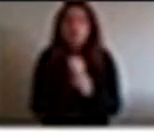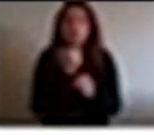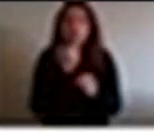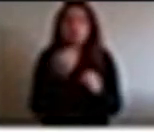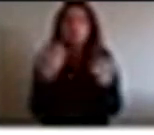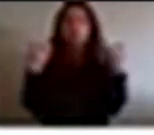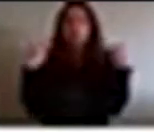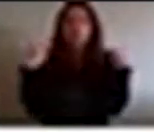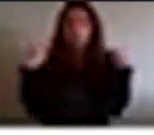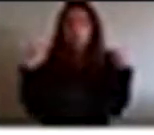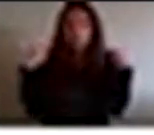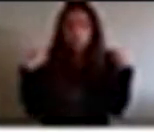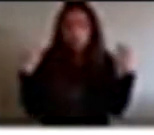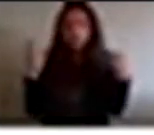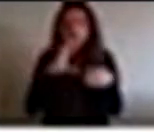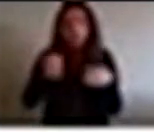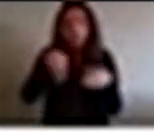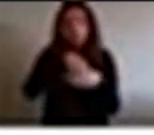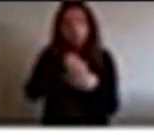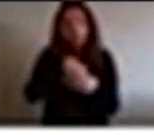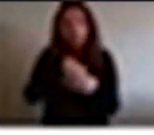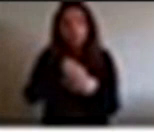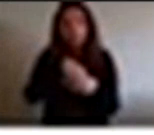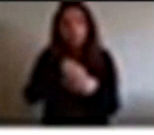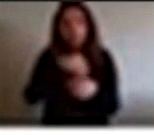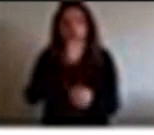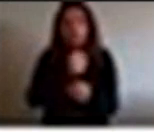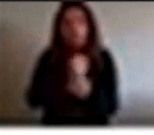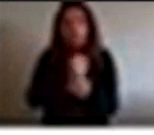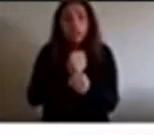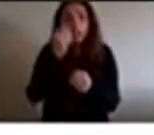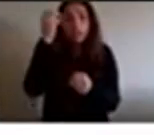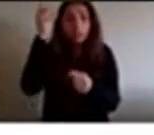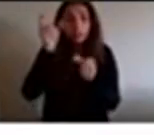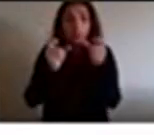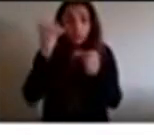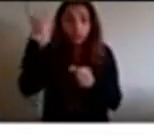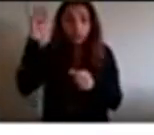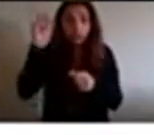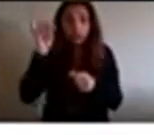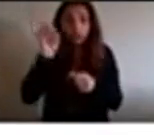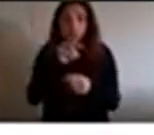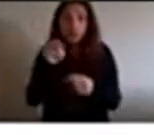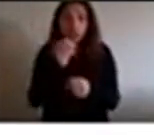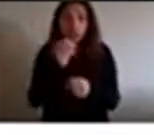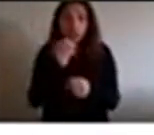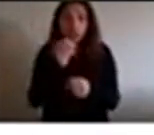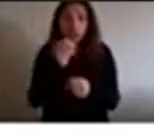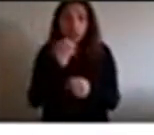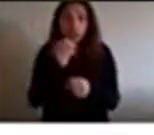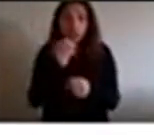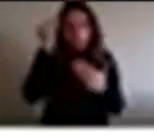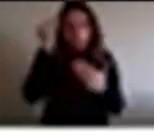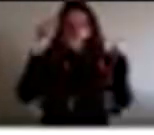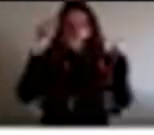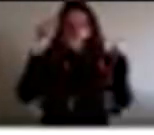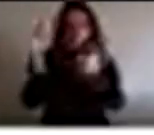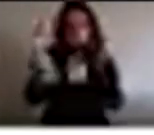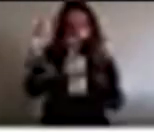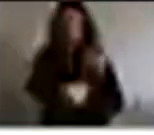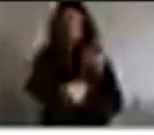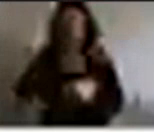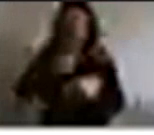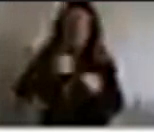Administración Laboral. Bienvenida, Constanza. Hola, Alejandra, ¿cómo estás? Agradecer a las